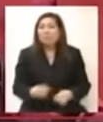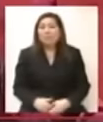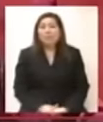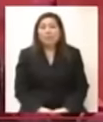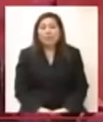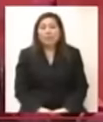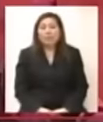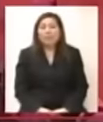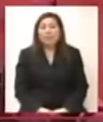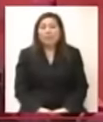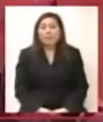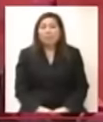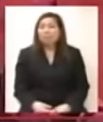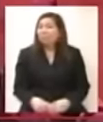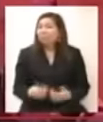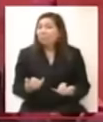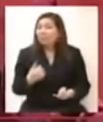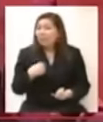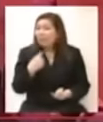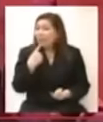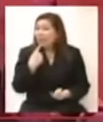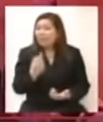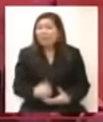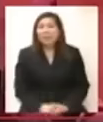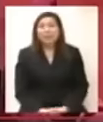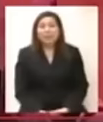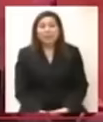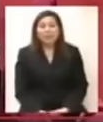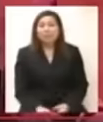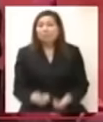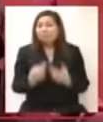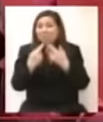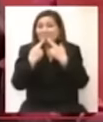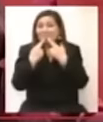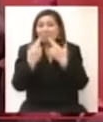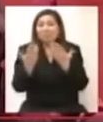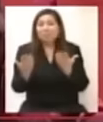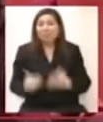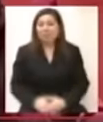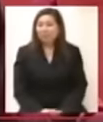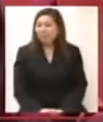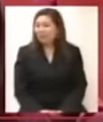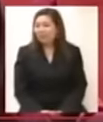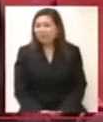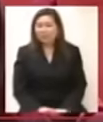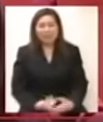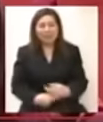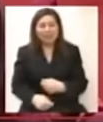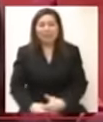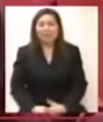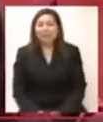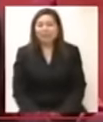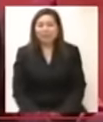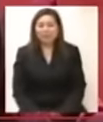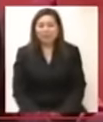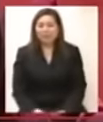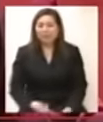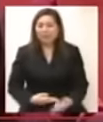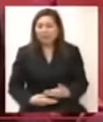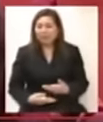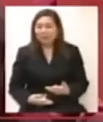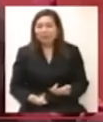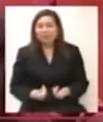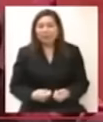farmacéutica pero aquí lo dice aquí está en la respuesta no se está negociando están en proceso